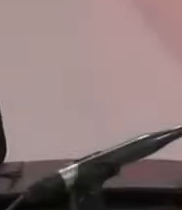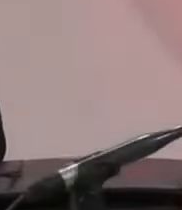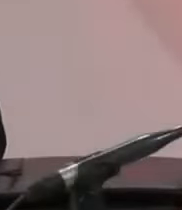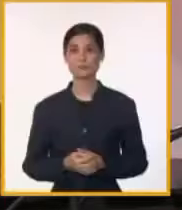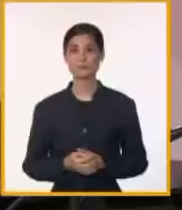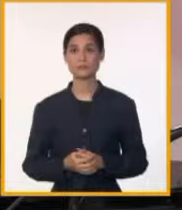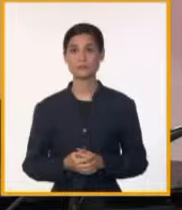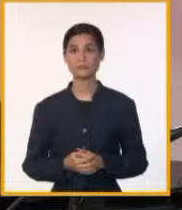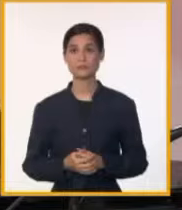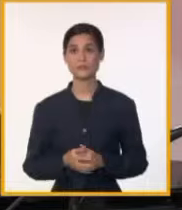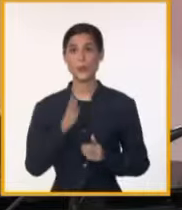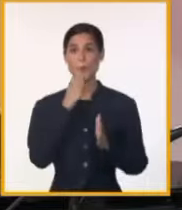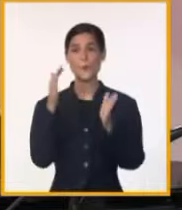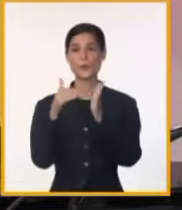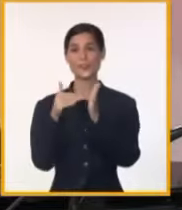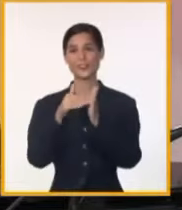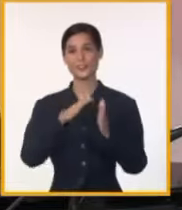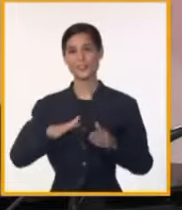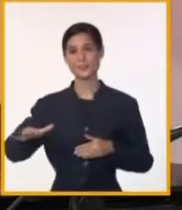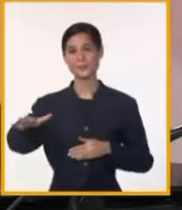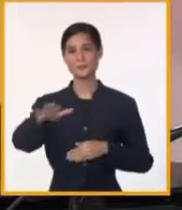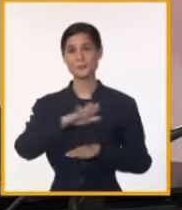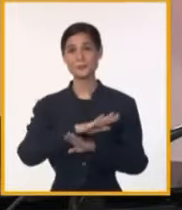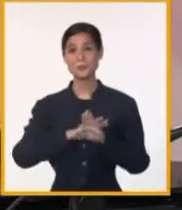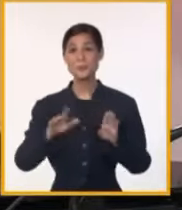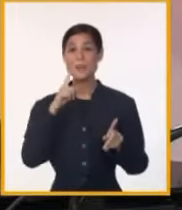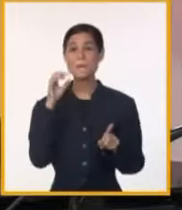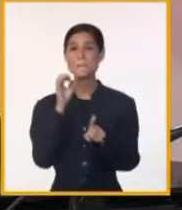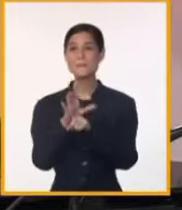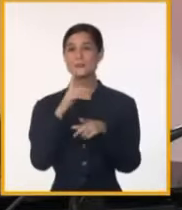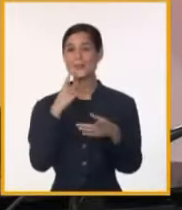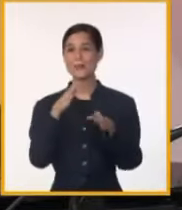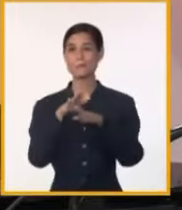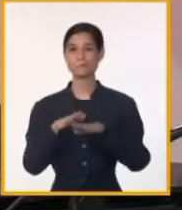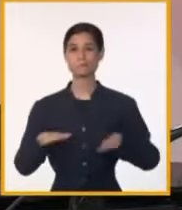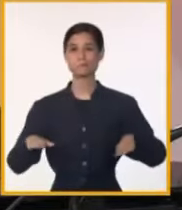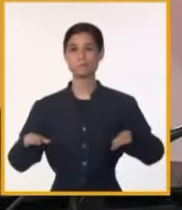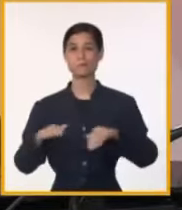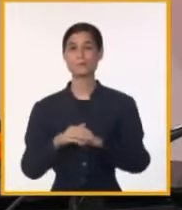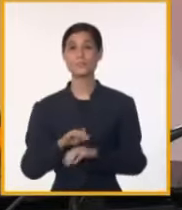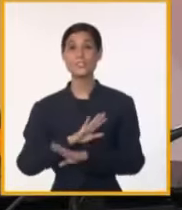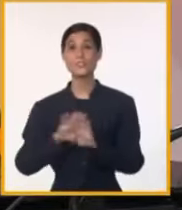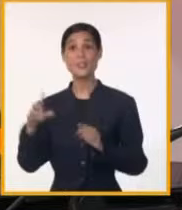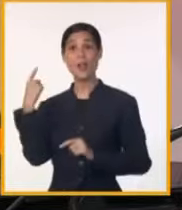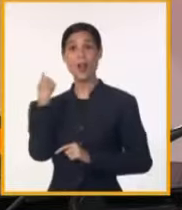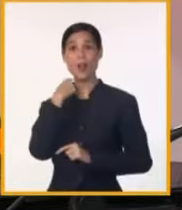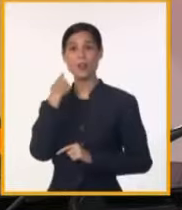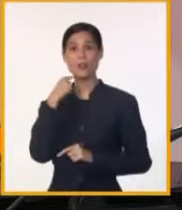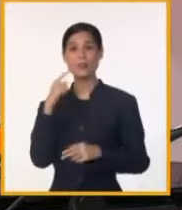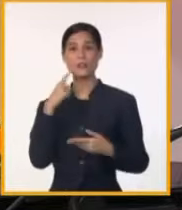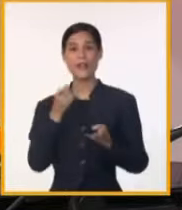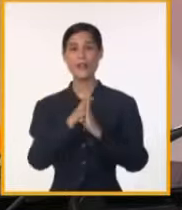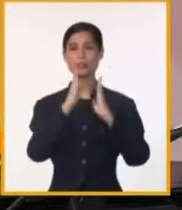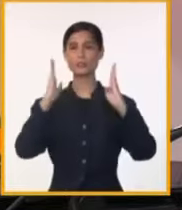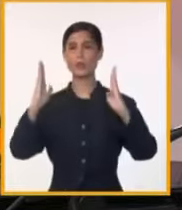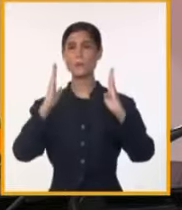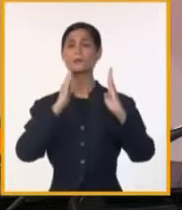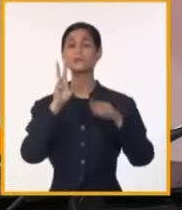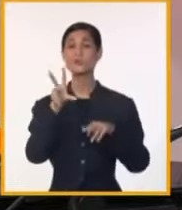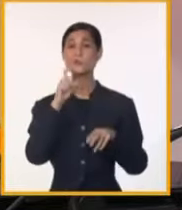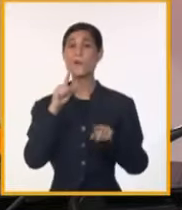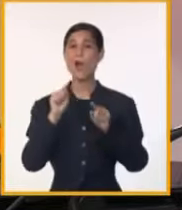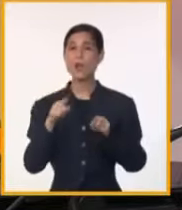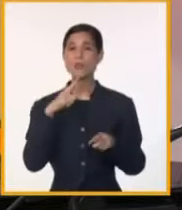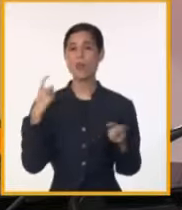Muy buenas tardes estimados televidentes y radioyentes a un año del inicio de la Nueva etapa de guerra de Israel contra el